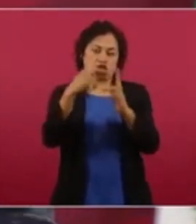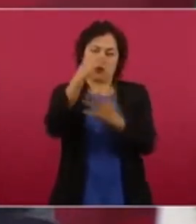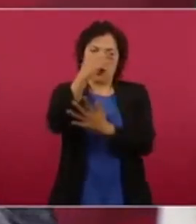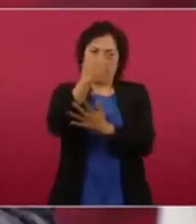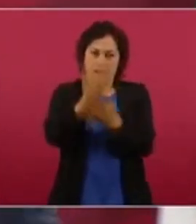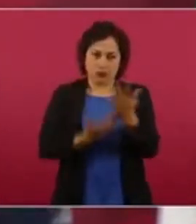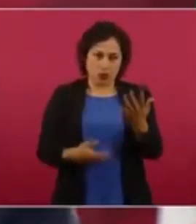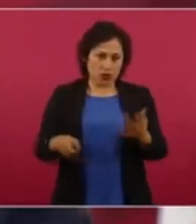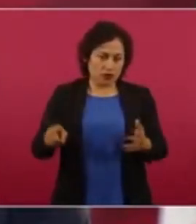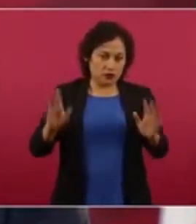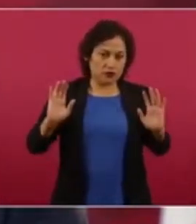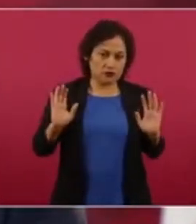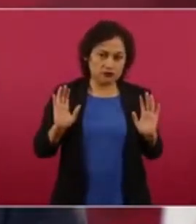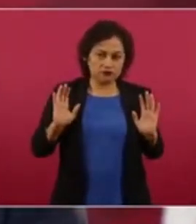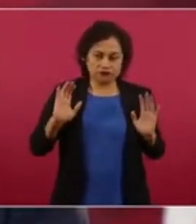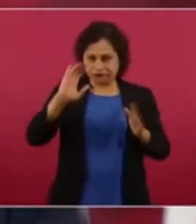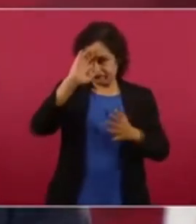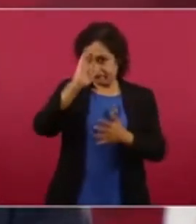en su pensamiento.